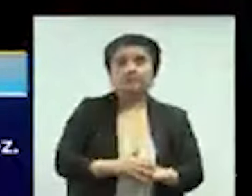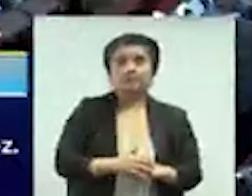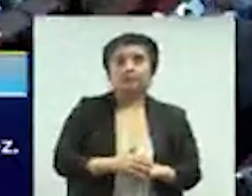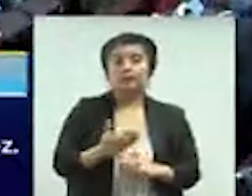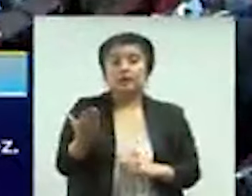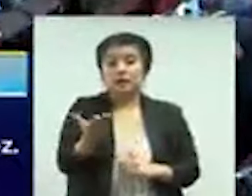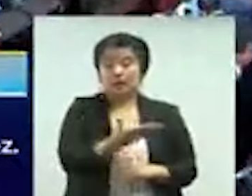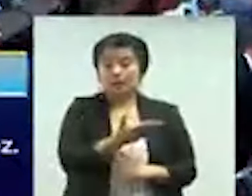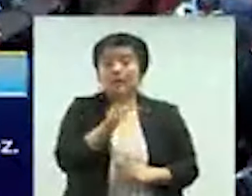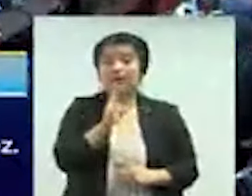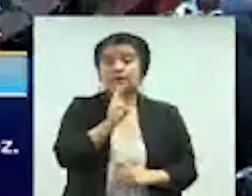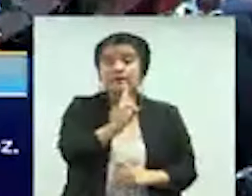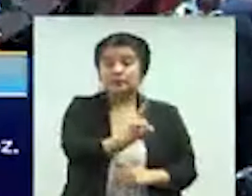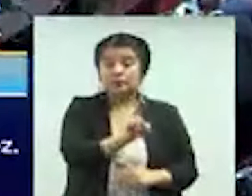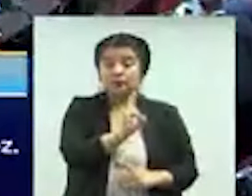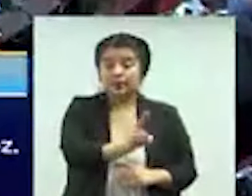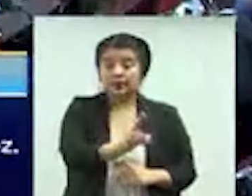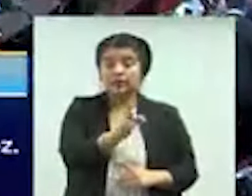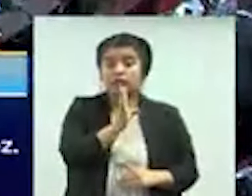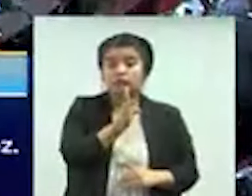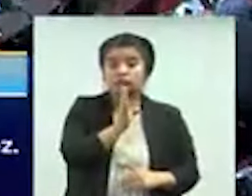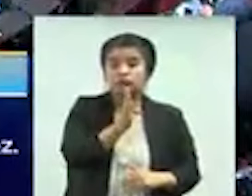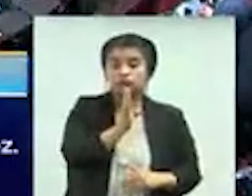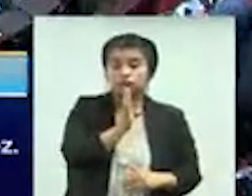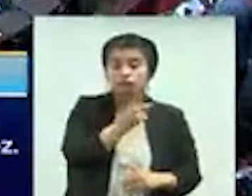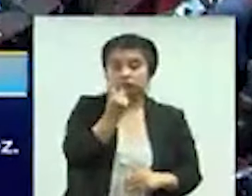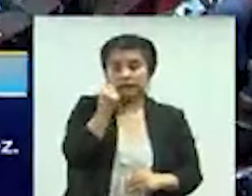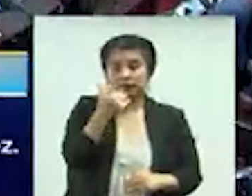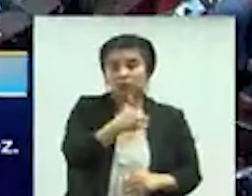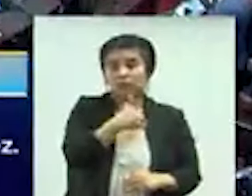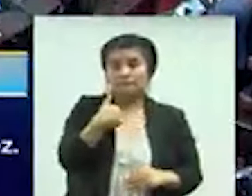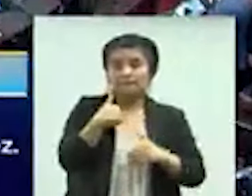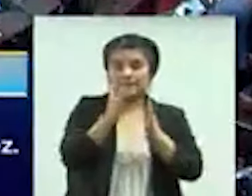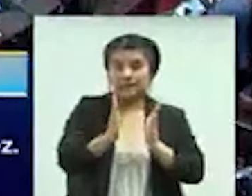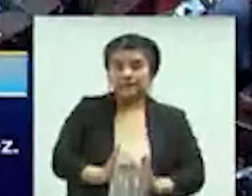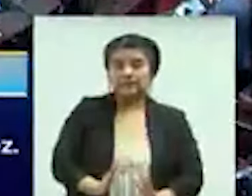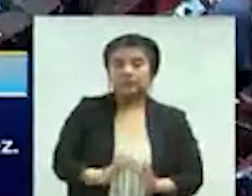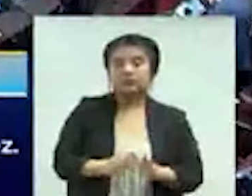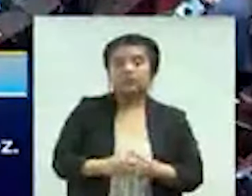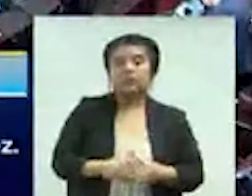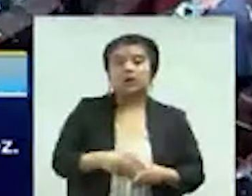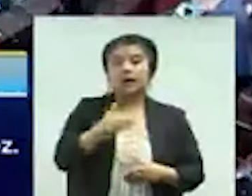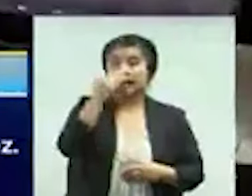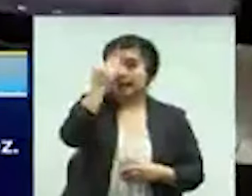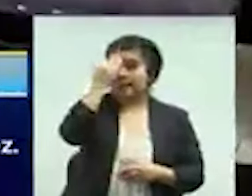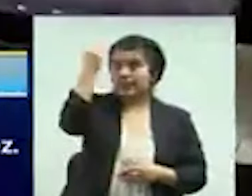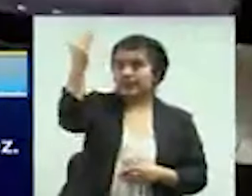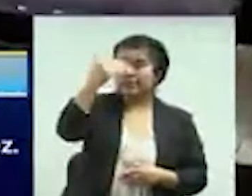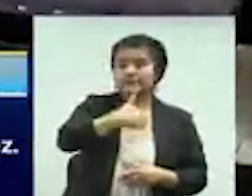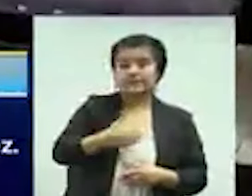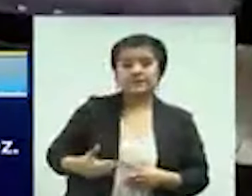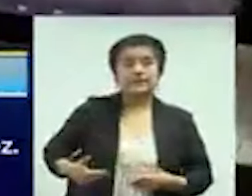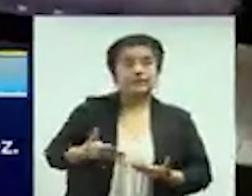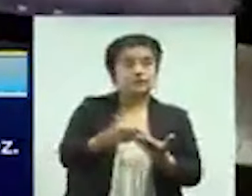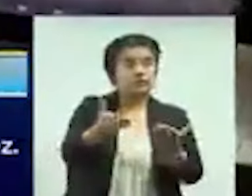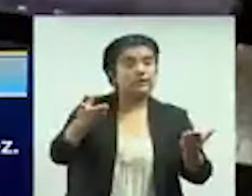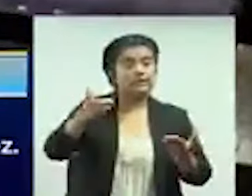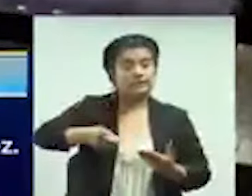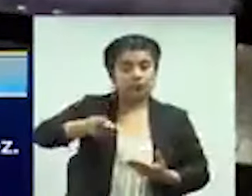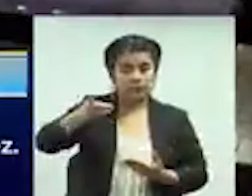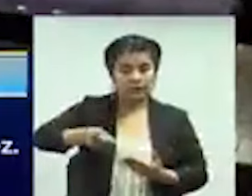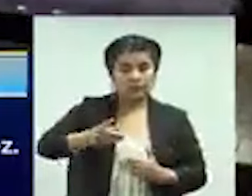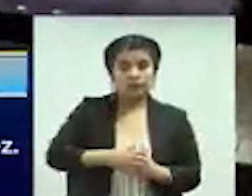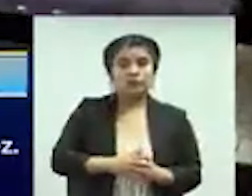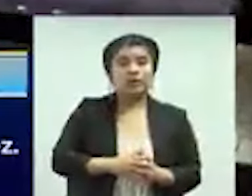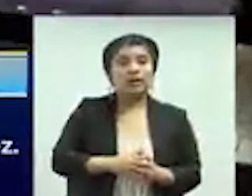Tiene la palabra para responder la pregunta formulada, señor ministro. Gracias, señor presidente. Honorable Pleno.